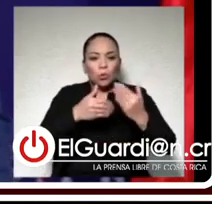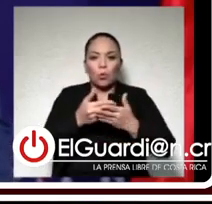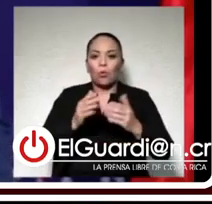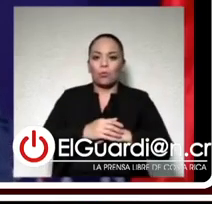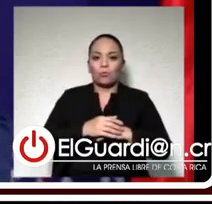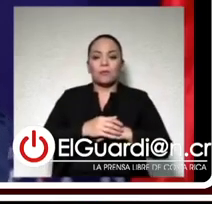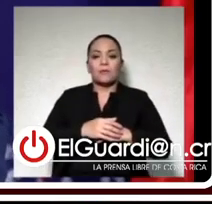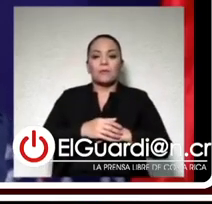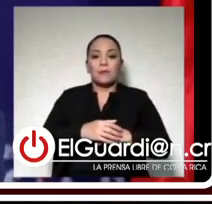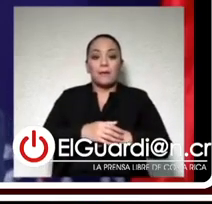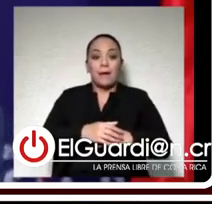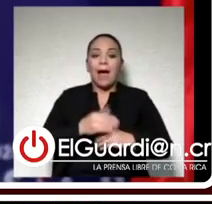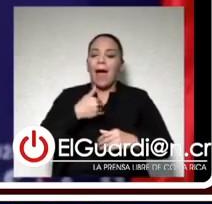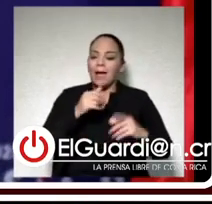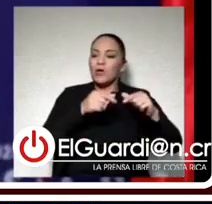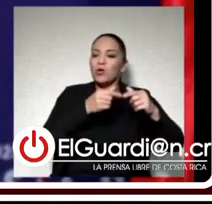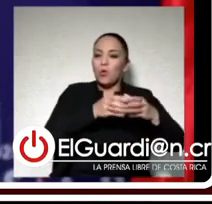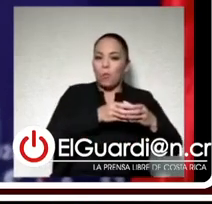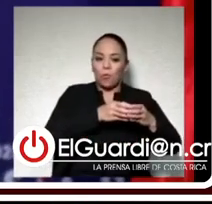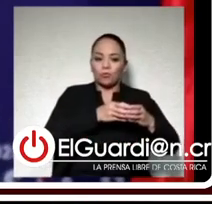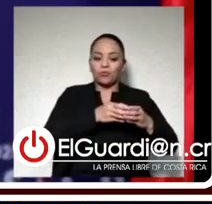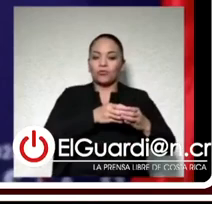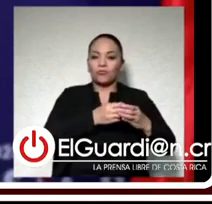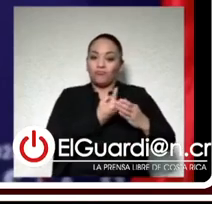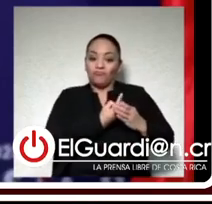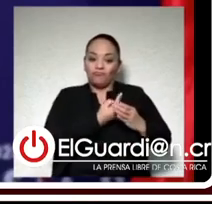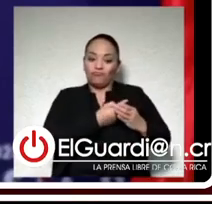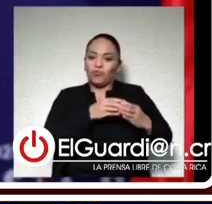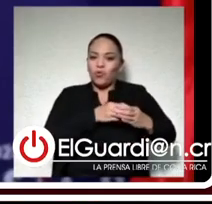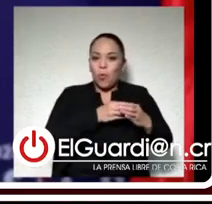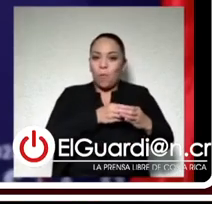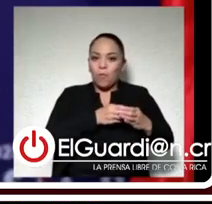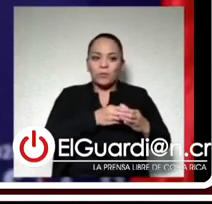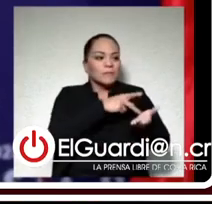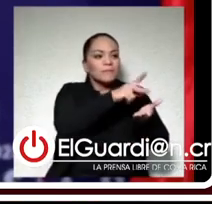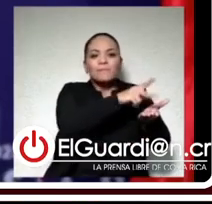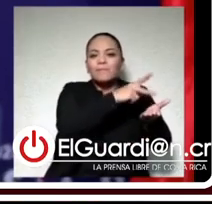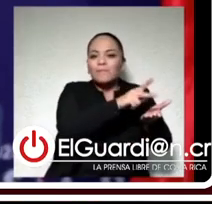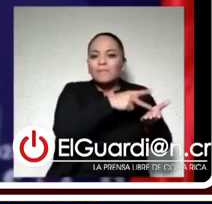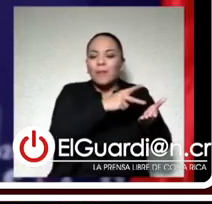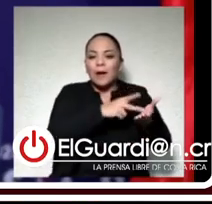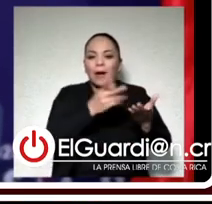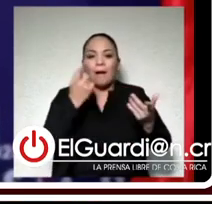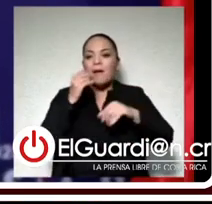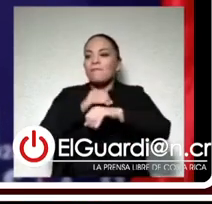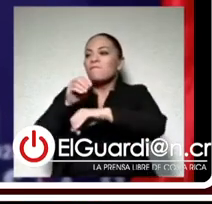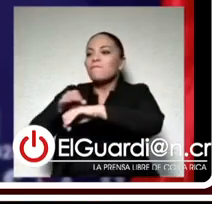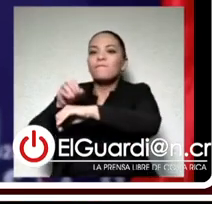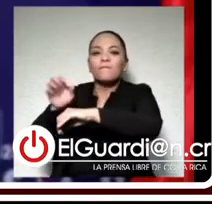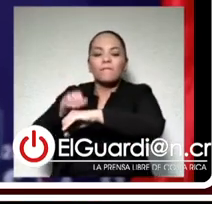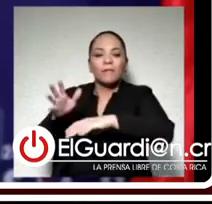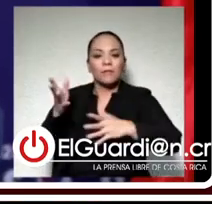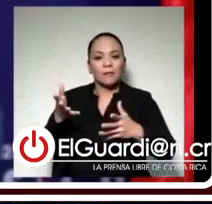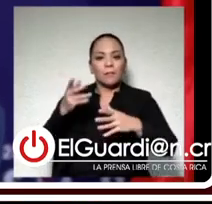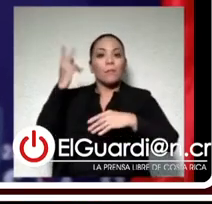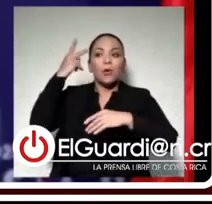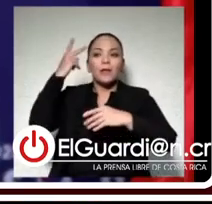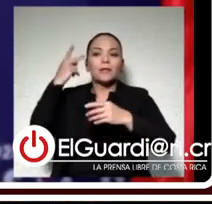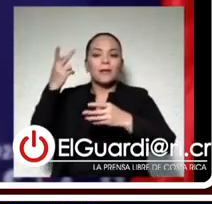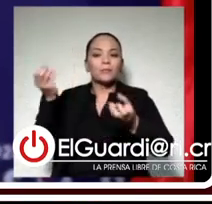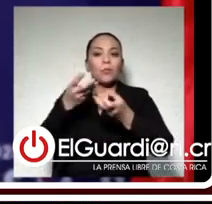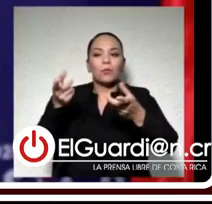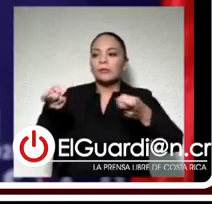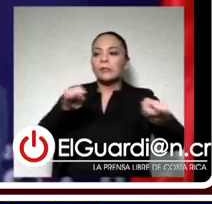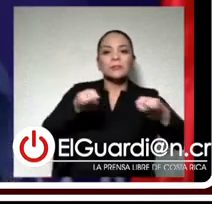que pagan, como en el caso de La Nación, para seguir cubriendo esas pérdidas, para según ellos tener influencia sobre políticas públicas y